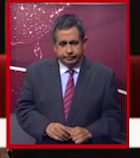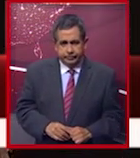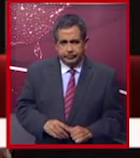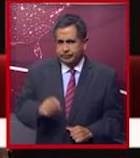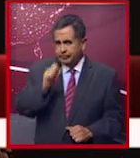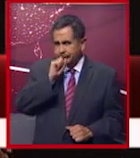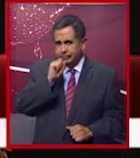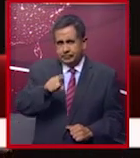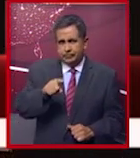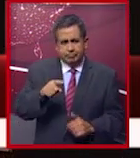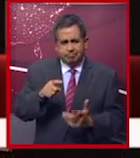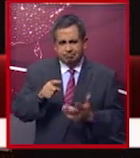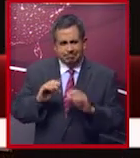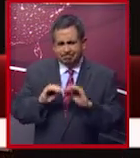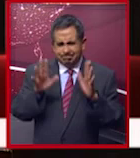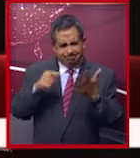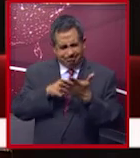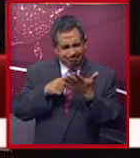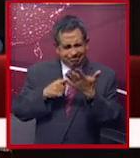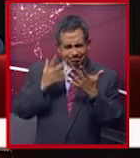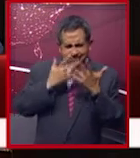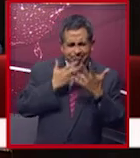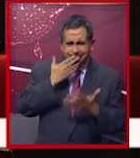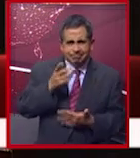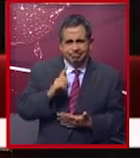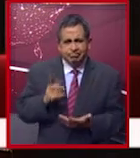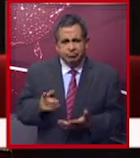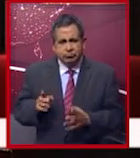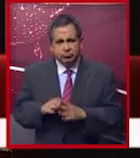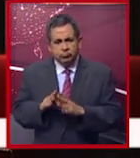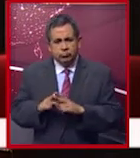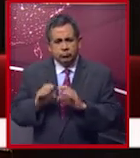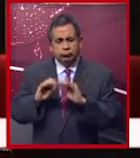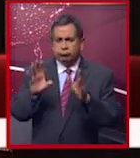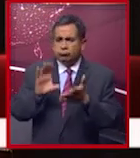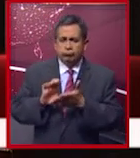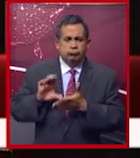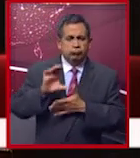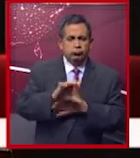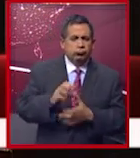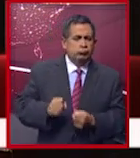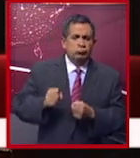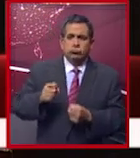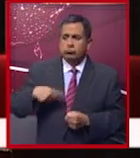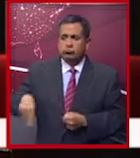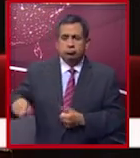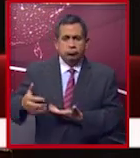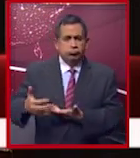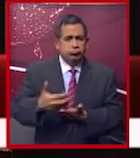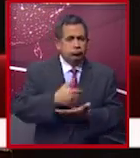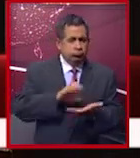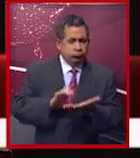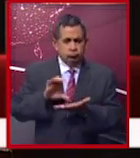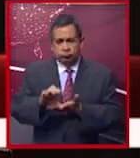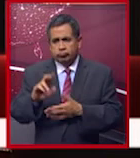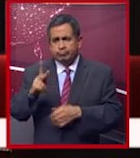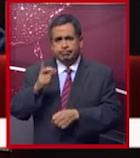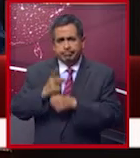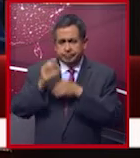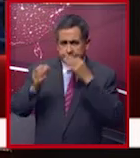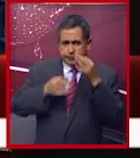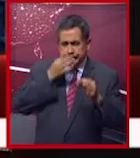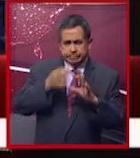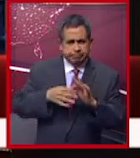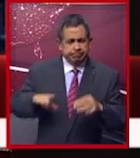Tampoco determina un límite claro y contundente al monto de los recursos públicos que se destinen a la propaganda